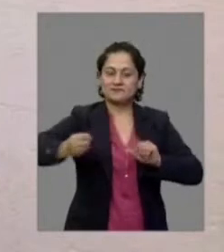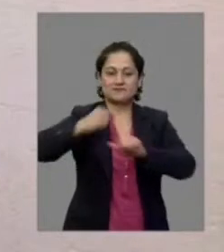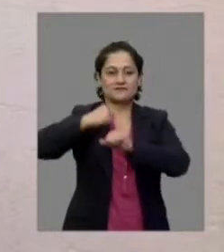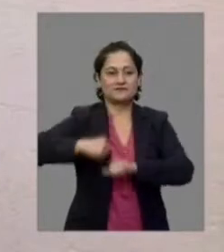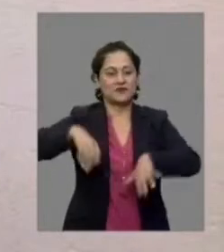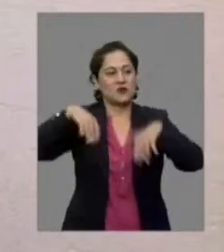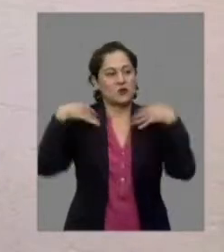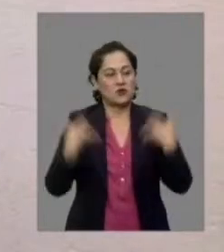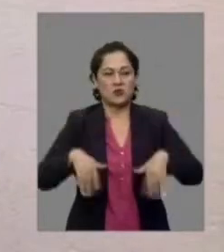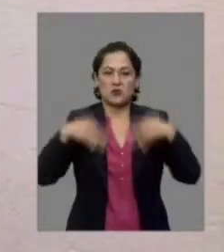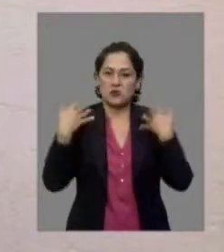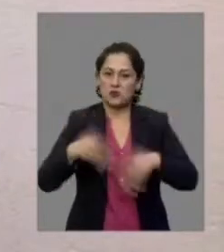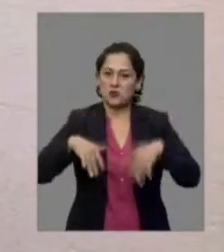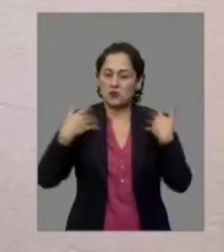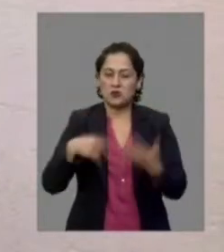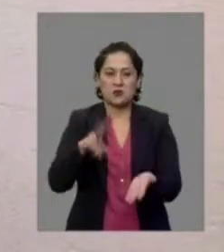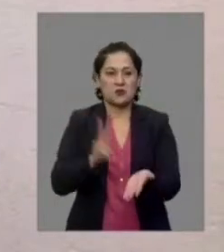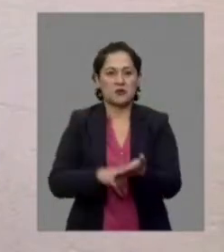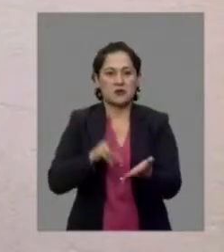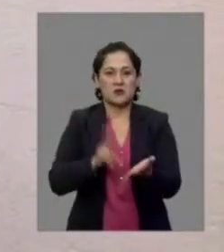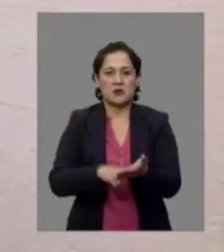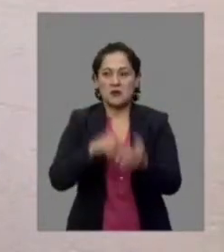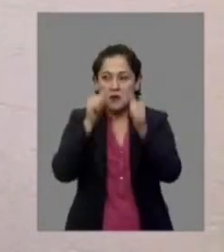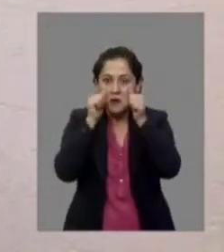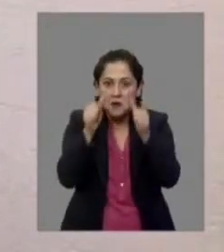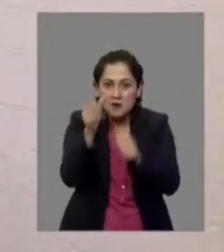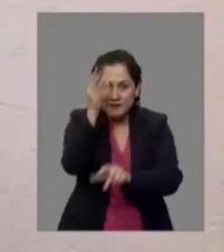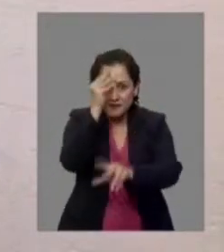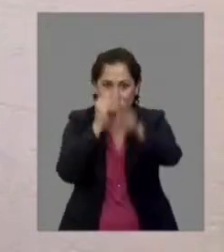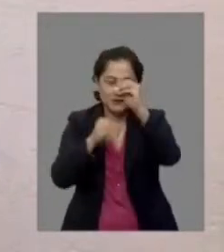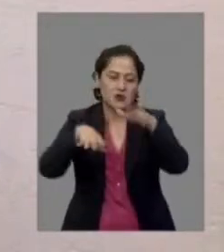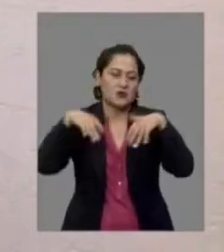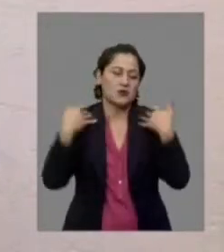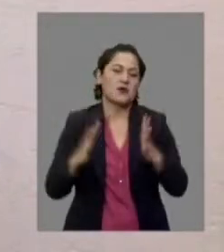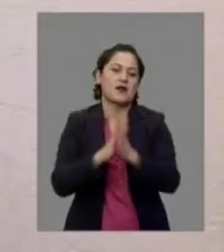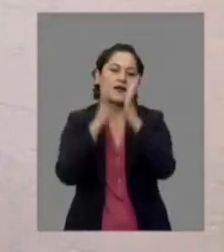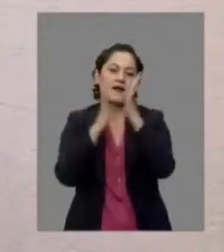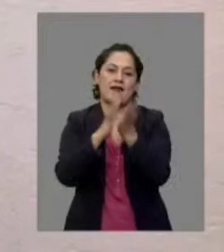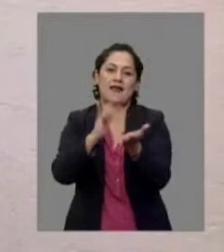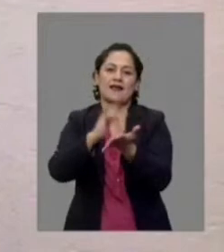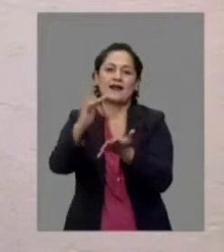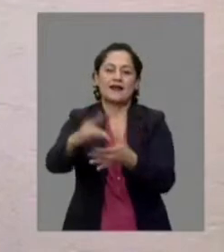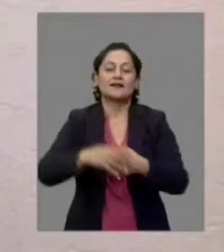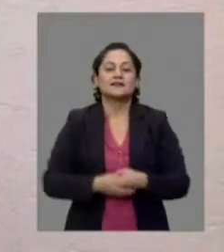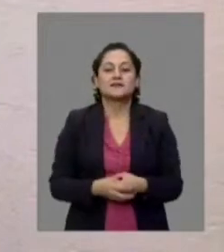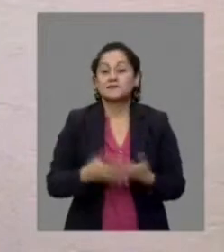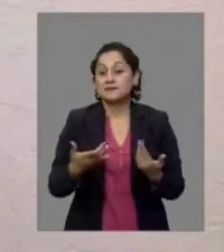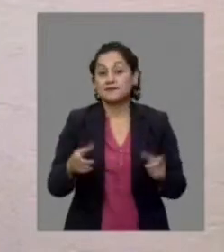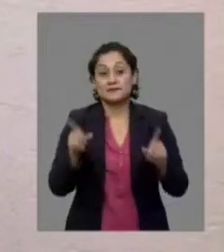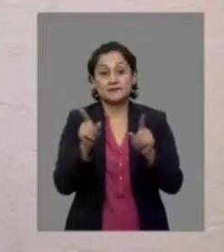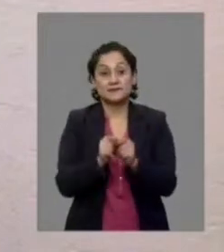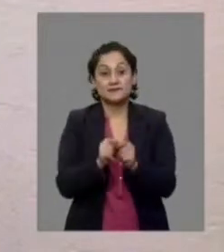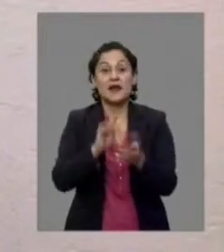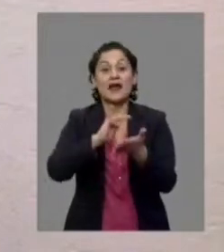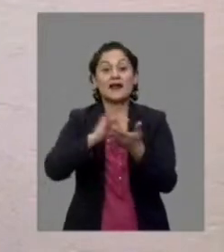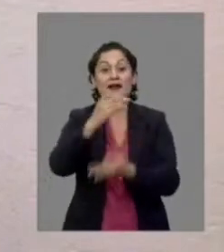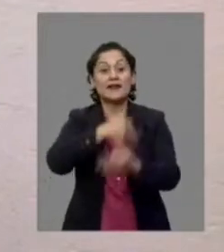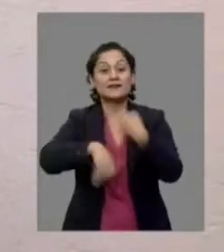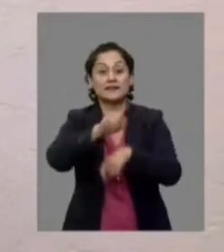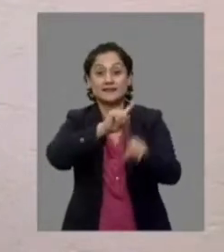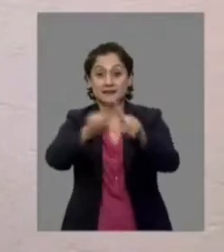de ustedes. Muchas gracias por su participación. Y bueno, sin más, despedir a todas las personas que nos acompañaron